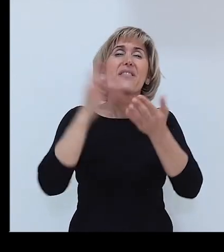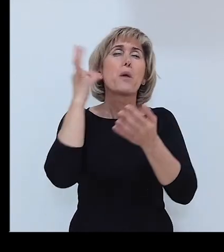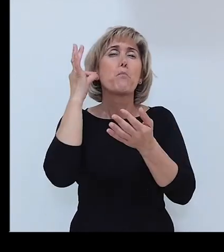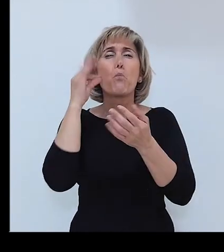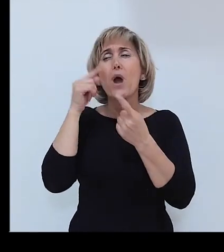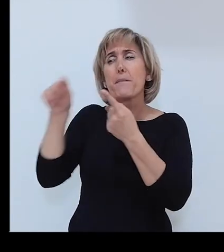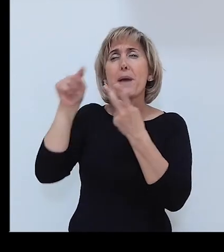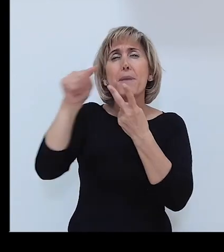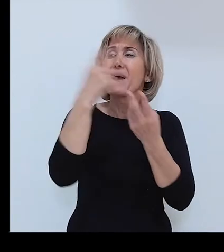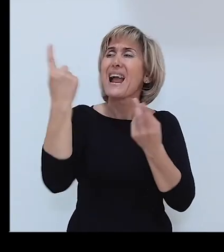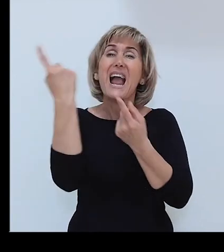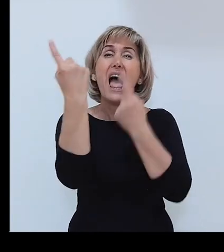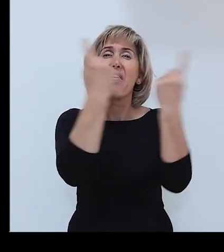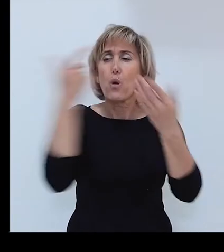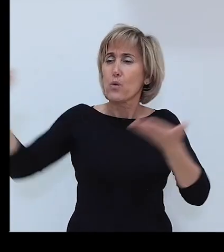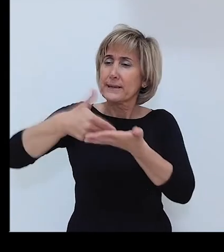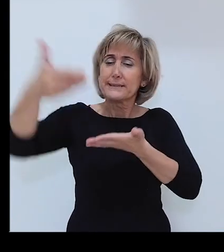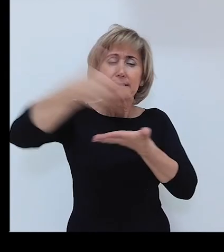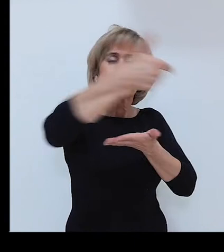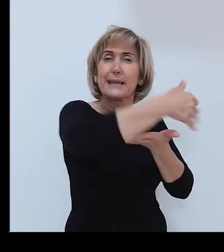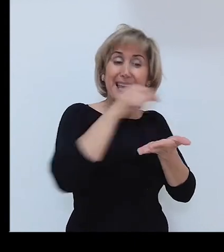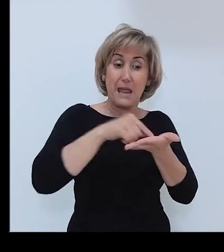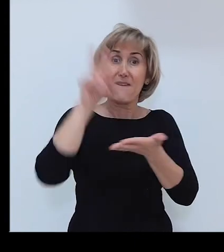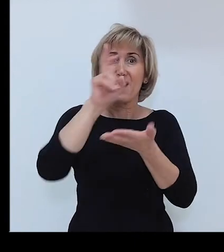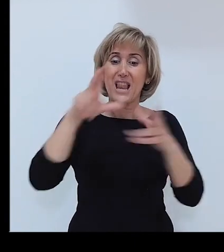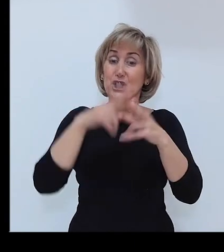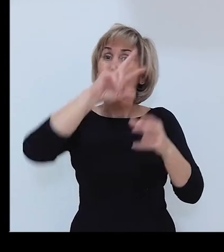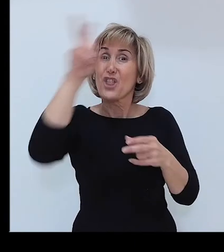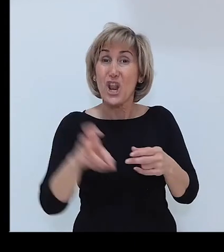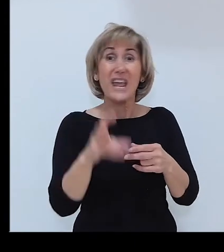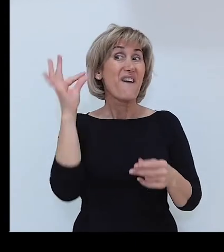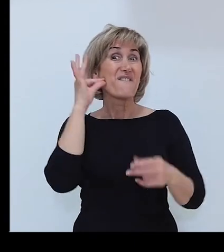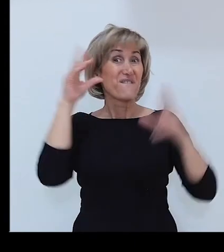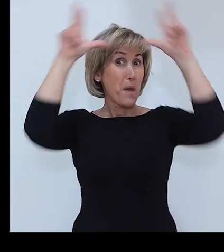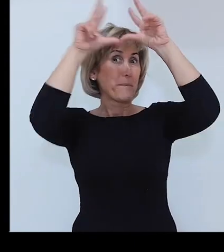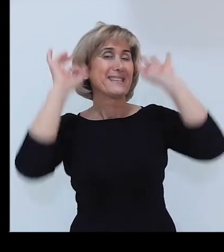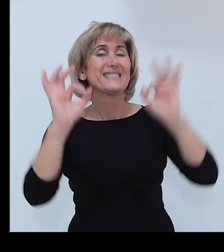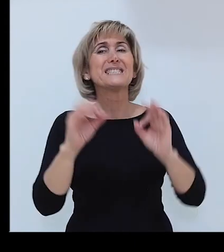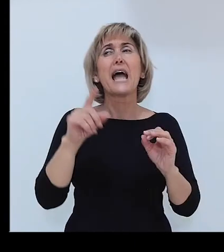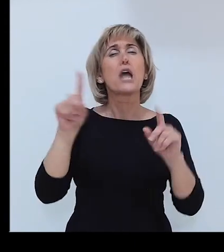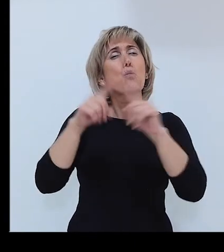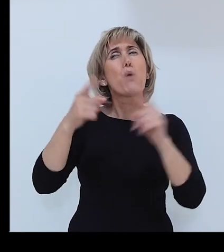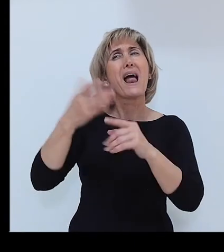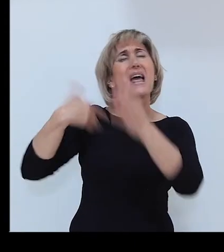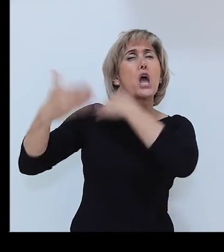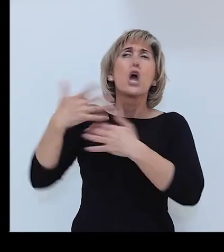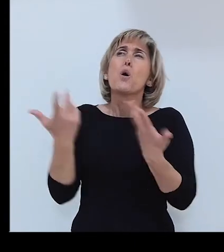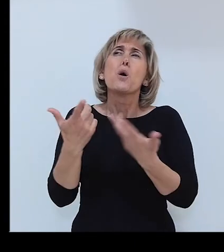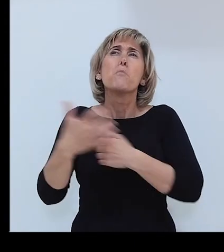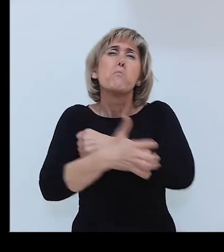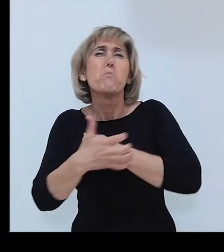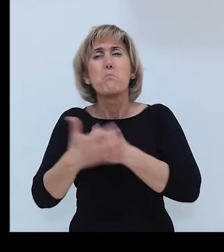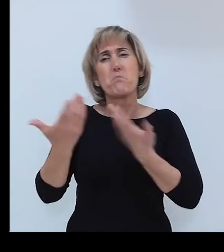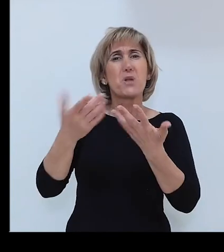las aportaciones de las mujeres y ver que la sociología feminista no está huérfana, sino que realmente tiene una trayectoria y tiene